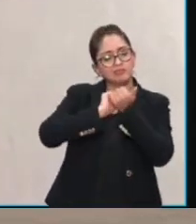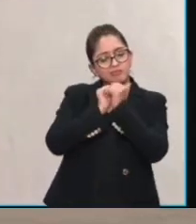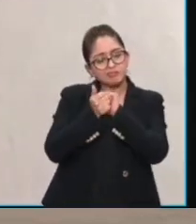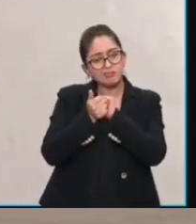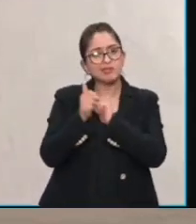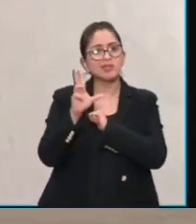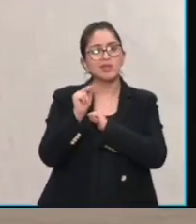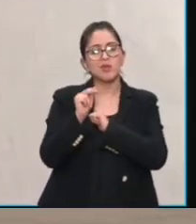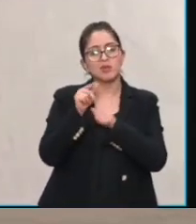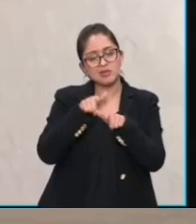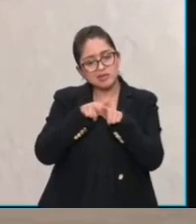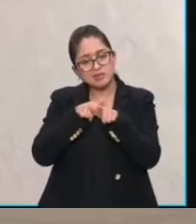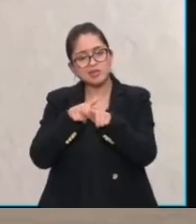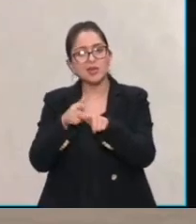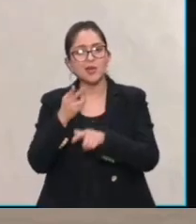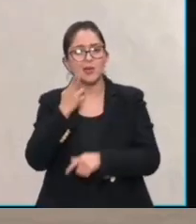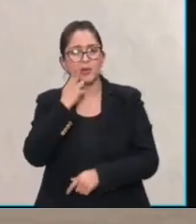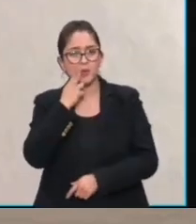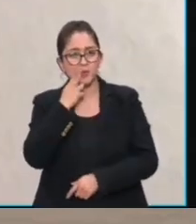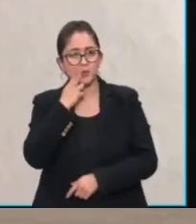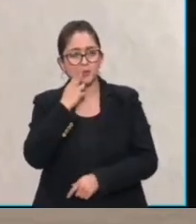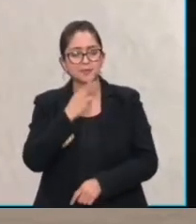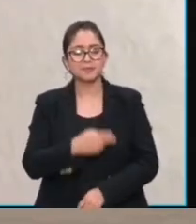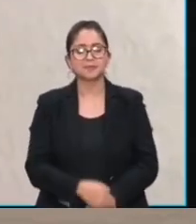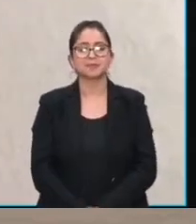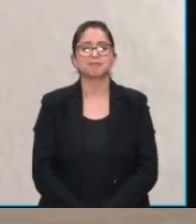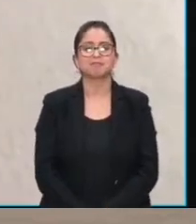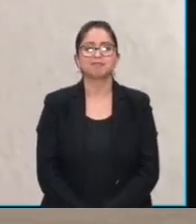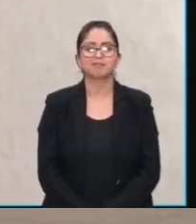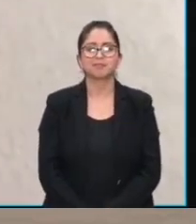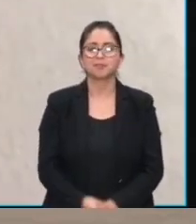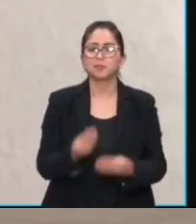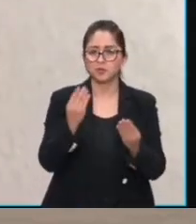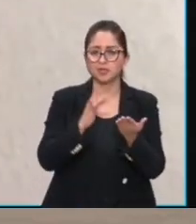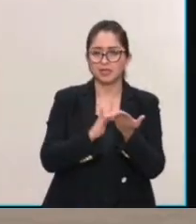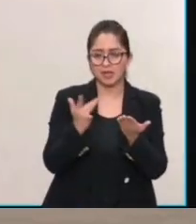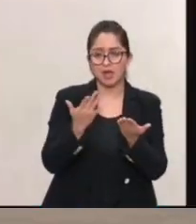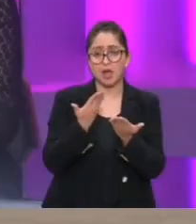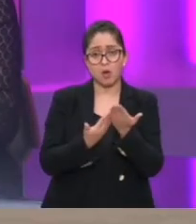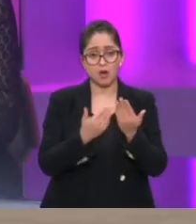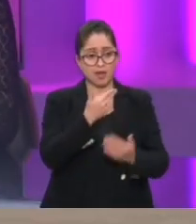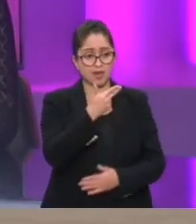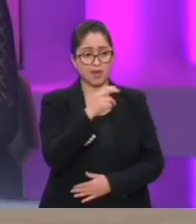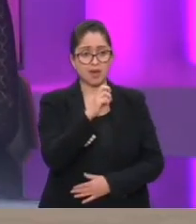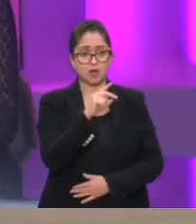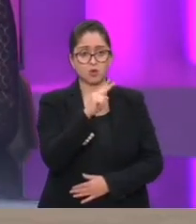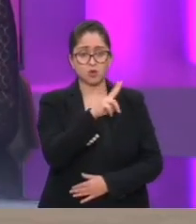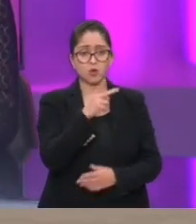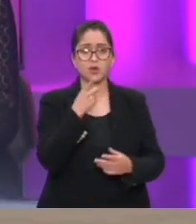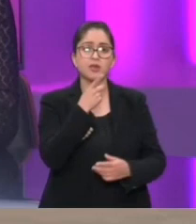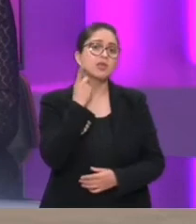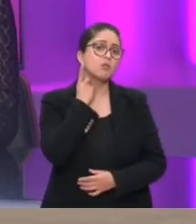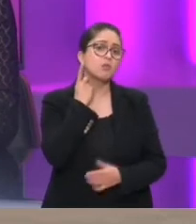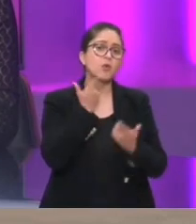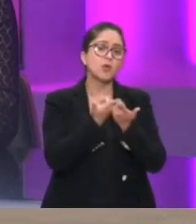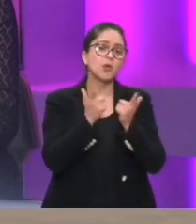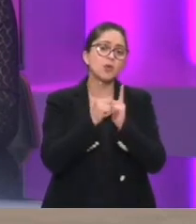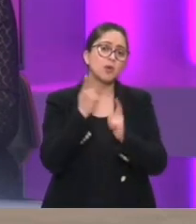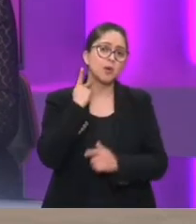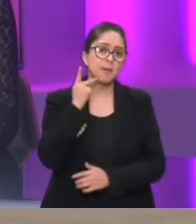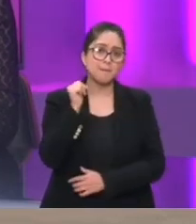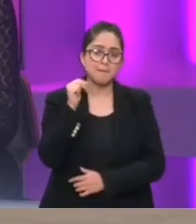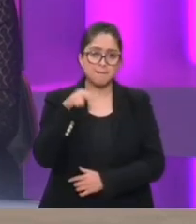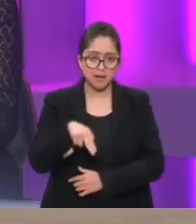este sector, ¿no? Sí, muchas gracias. Pide la palabra Héctor Jaime Ramírez, diputado del PAN y candidato a